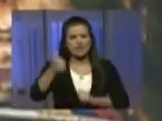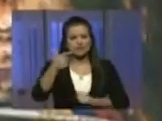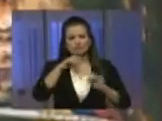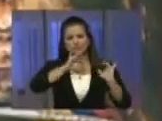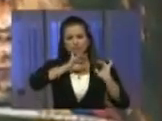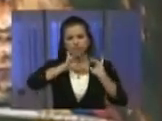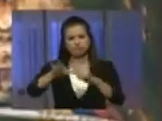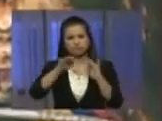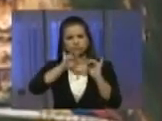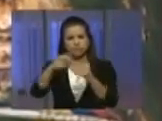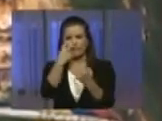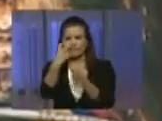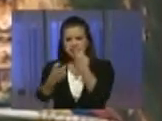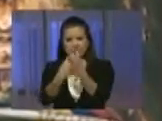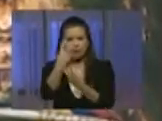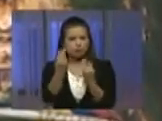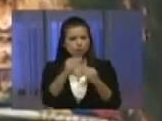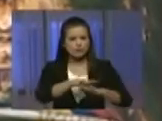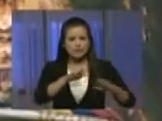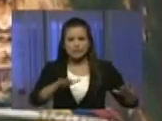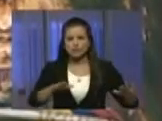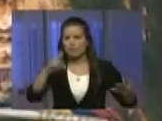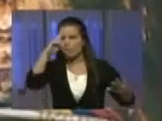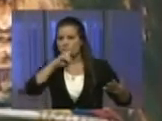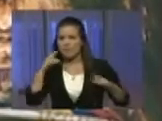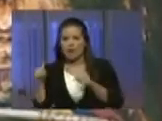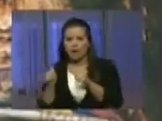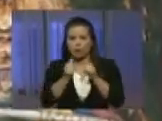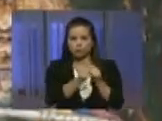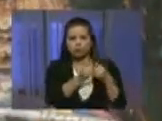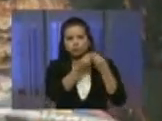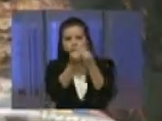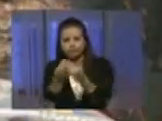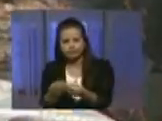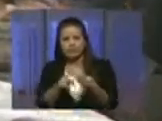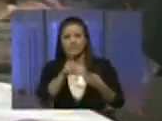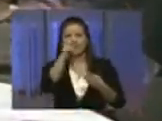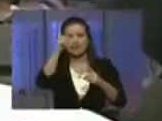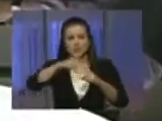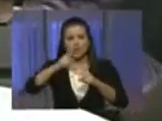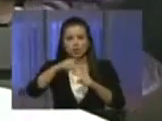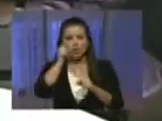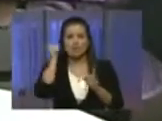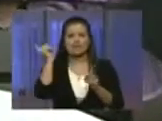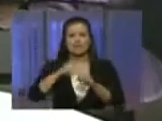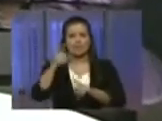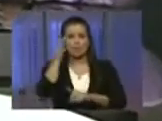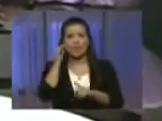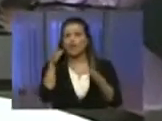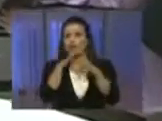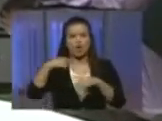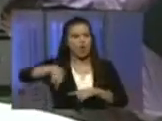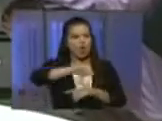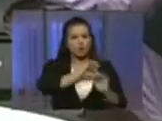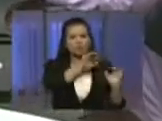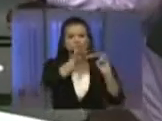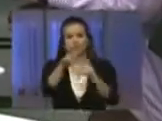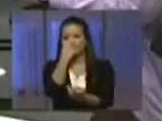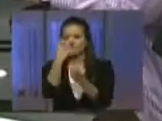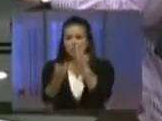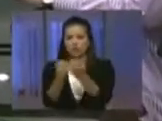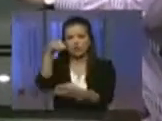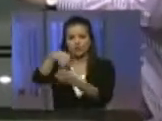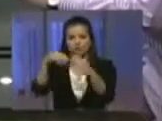Nacional de niños niñas de su madres padres tíos tías han ido a conocer la galería y conociendo el arte